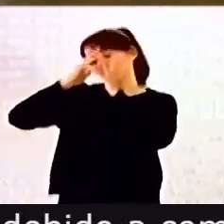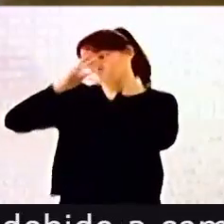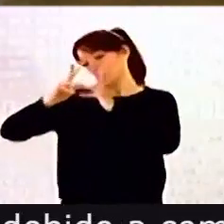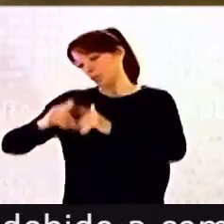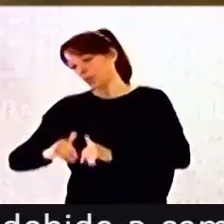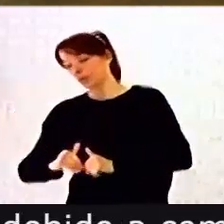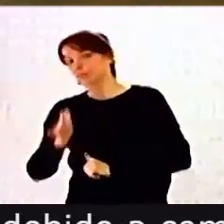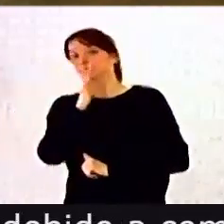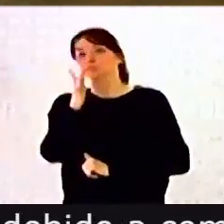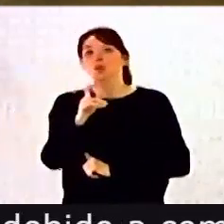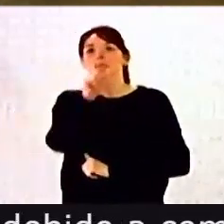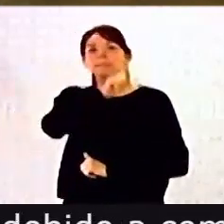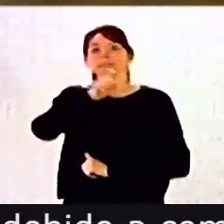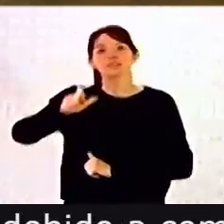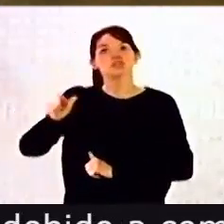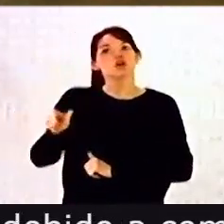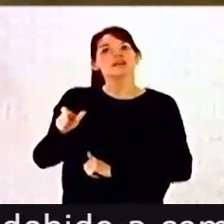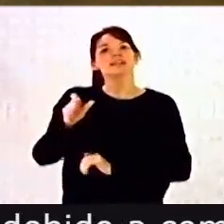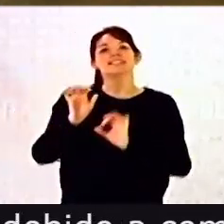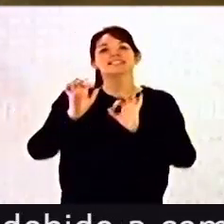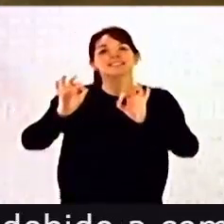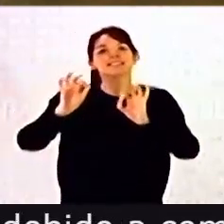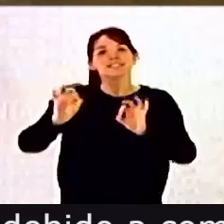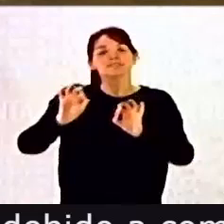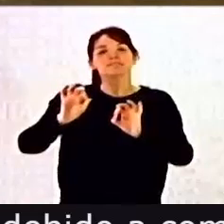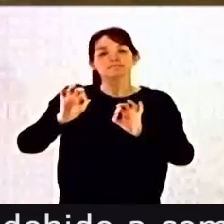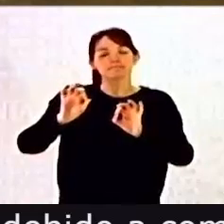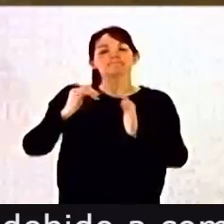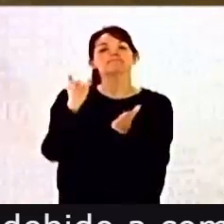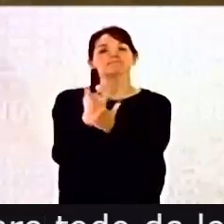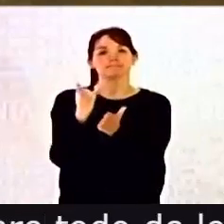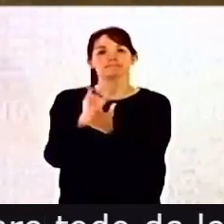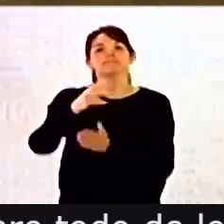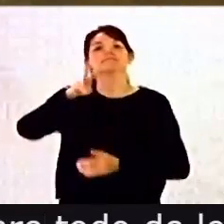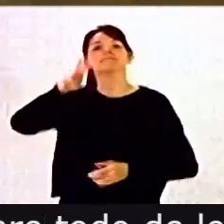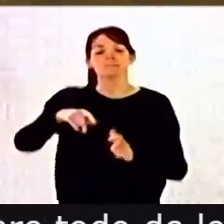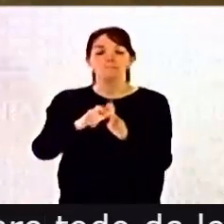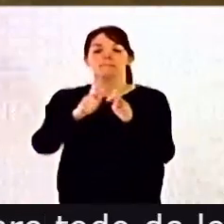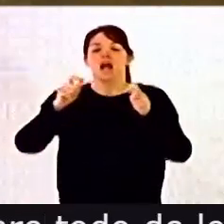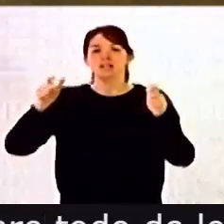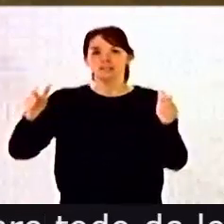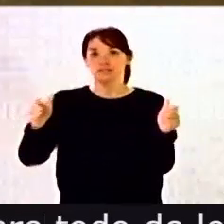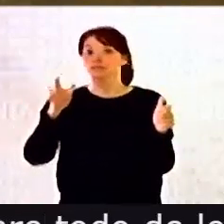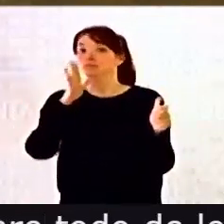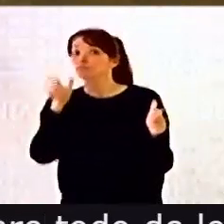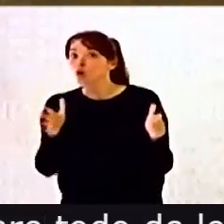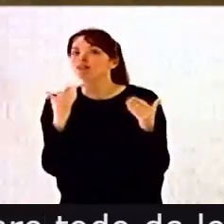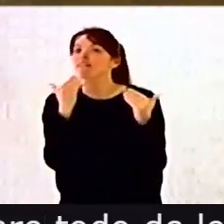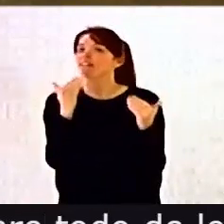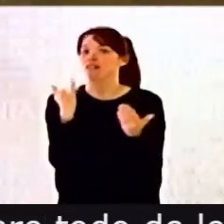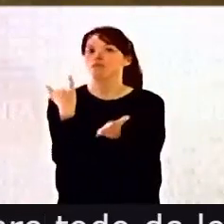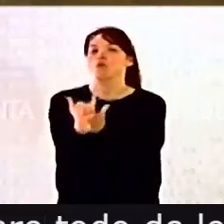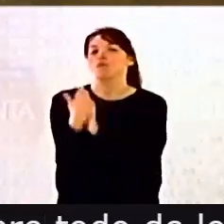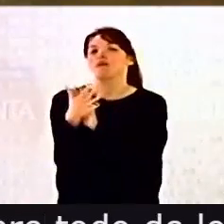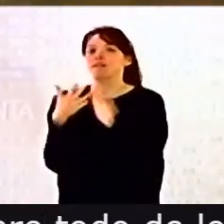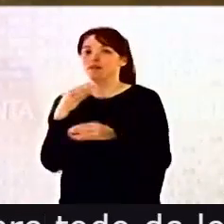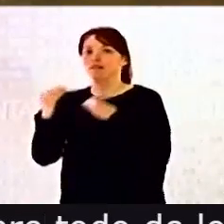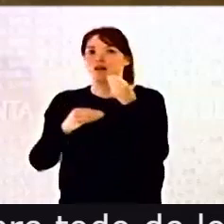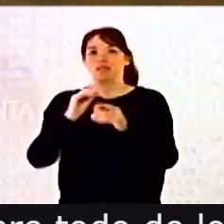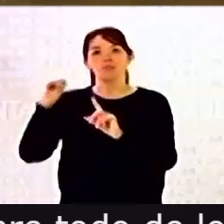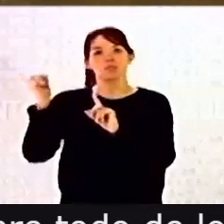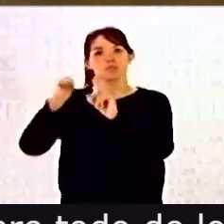de casos, sobre todo de los casos que tenemos confirmados y en función de la realización de los test rápidos. Pero hemos